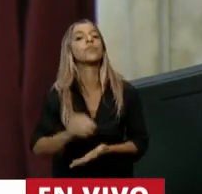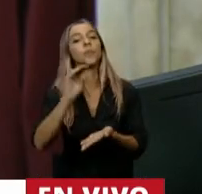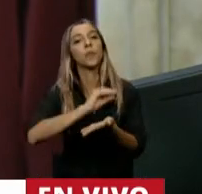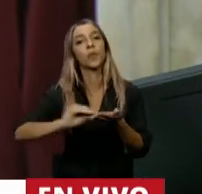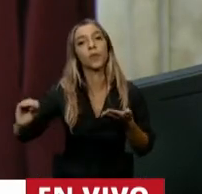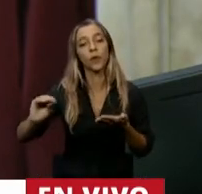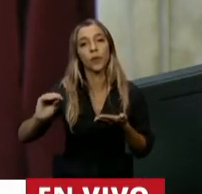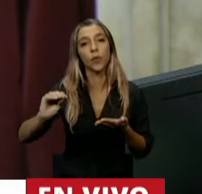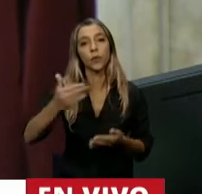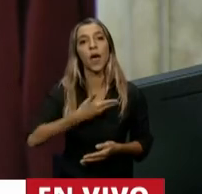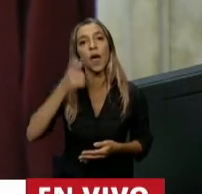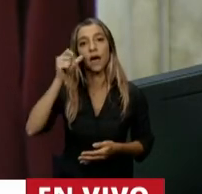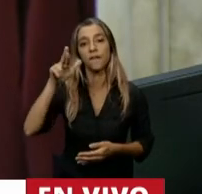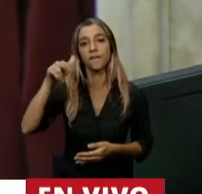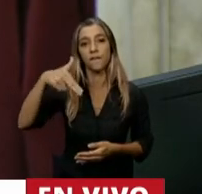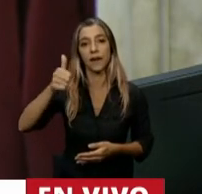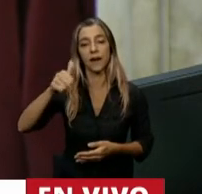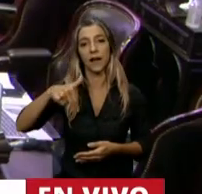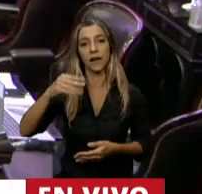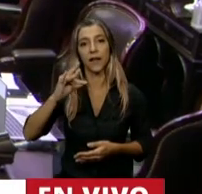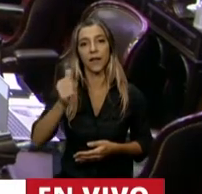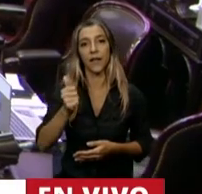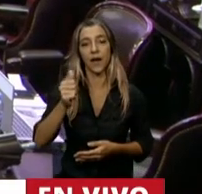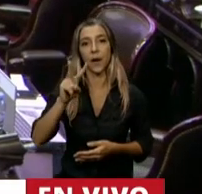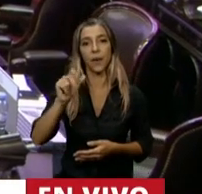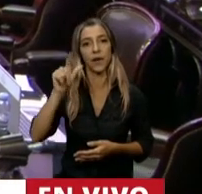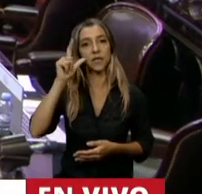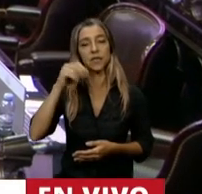Diputada Fernanda Vallejos. ¿Qué se escucha?